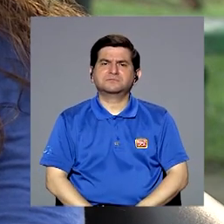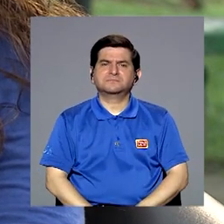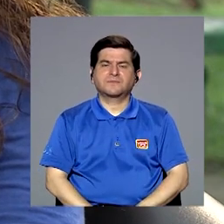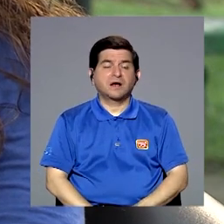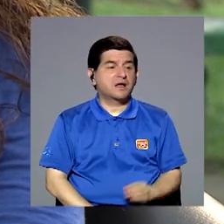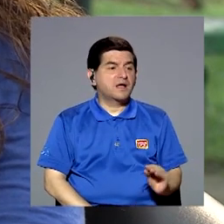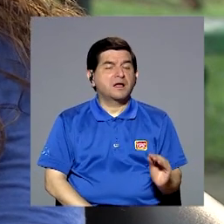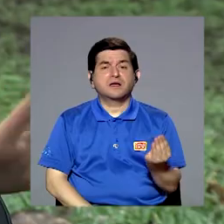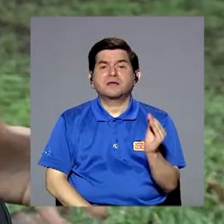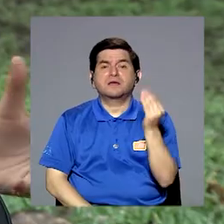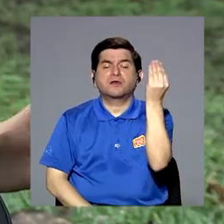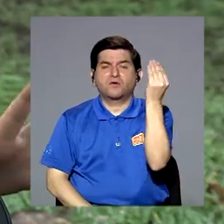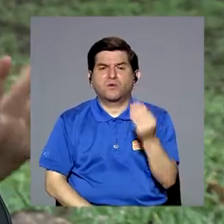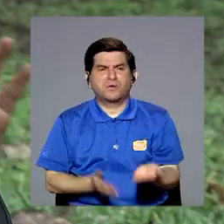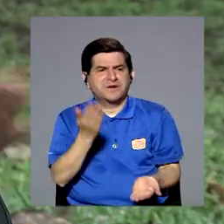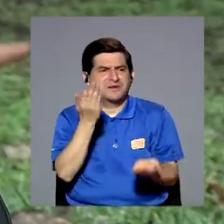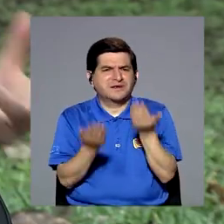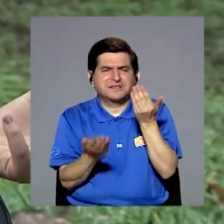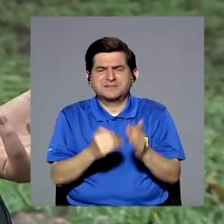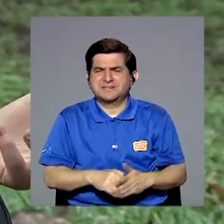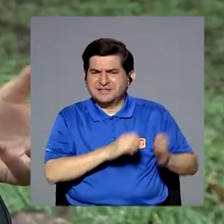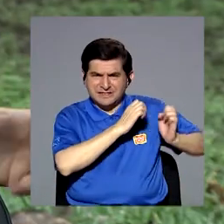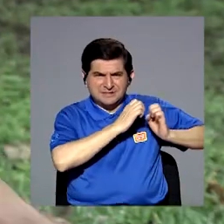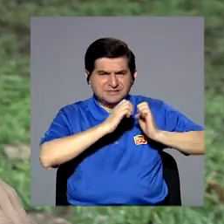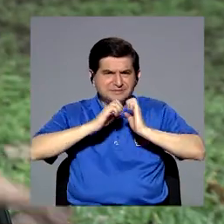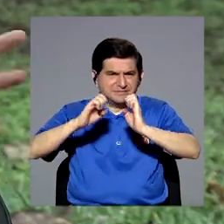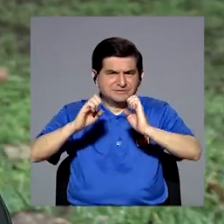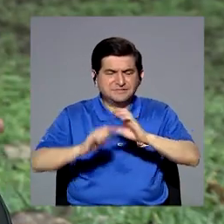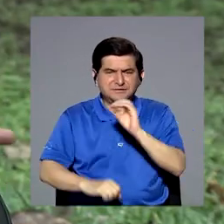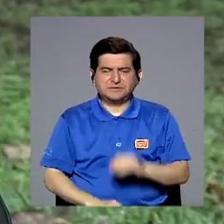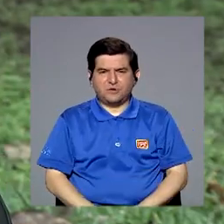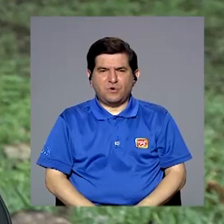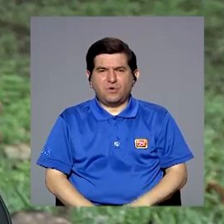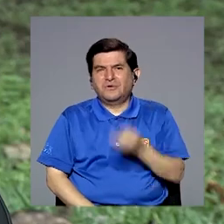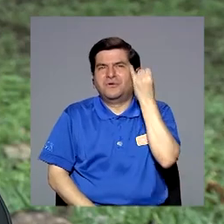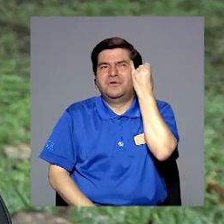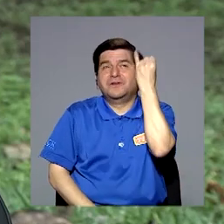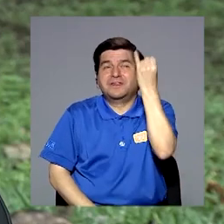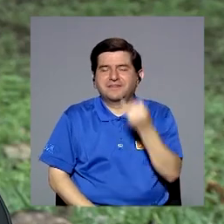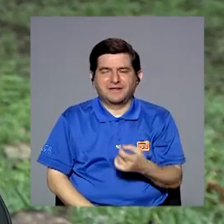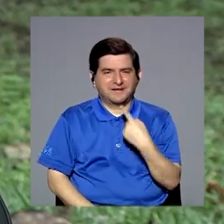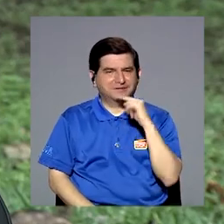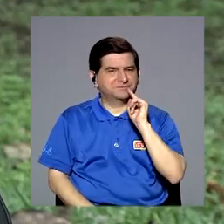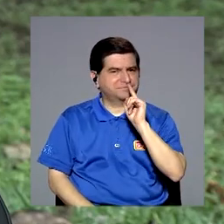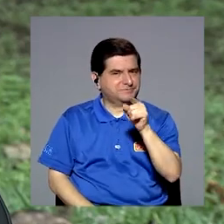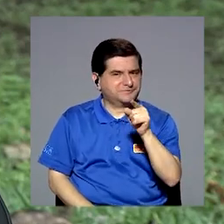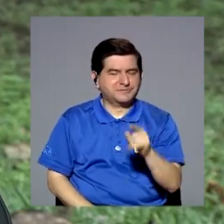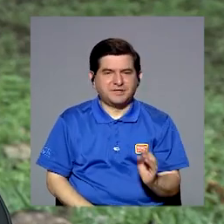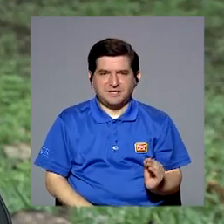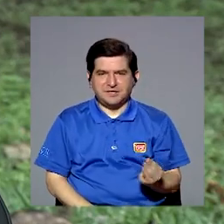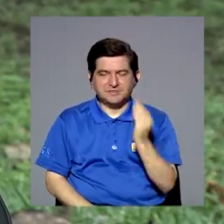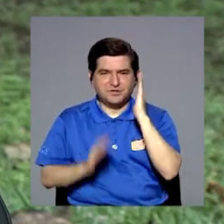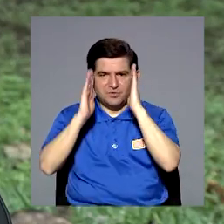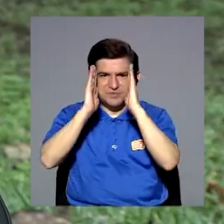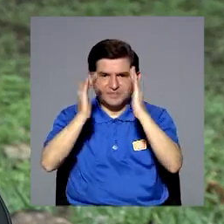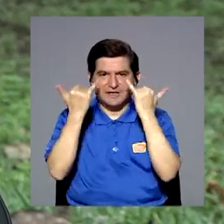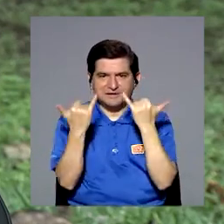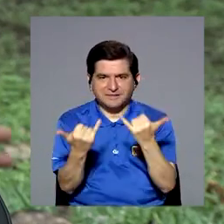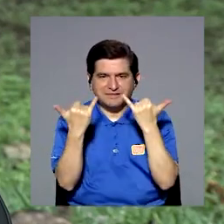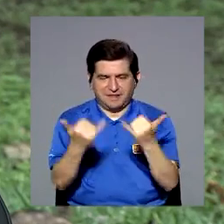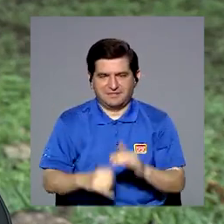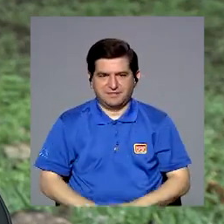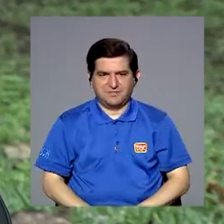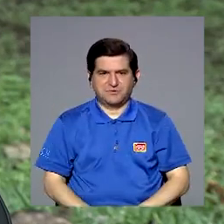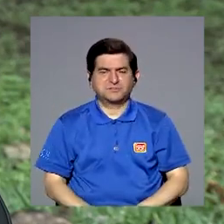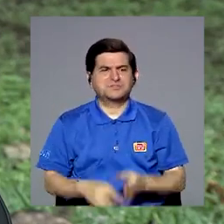cómo pueden los jóvenes, que existen, digamos, algunas estrategias o algunas pistas que le podamos dar, digamos, a, si los jóvenes nos están viendo en este momento,